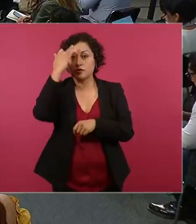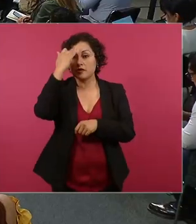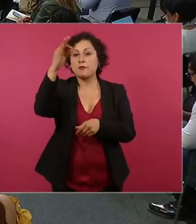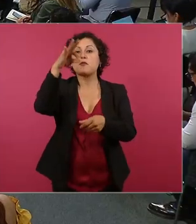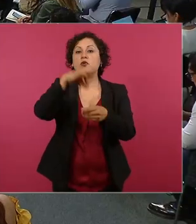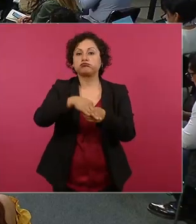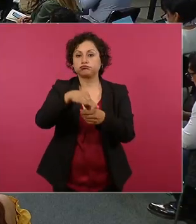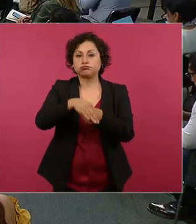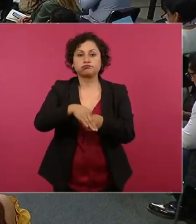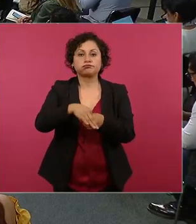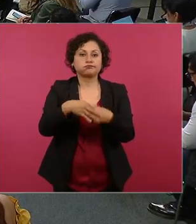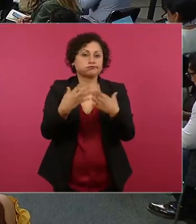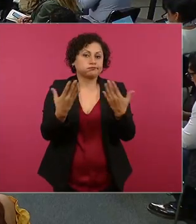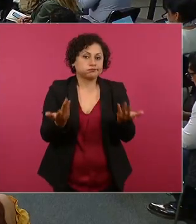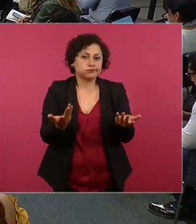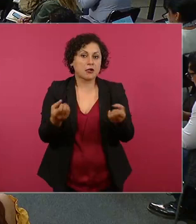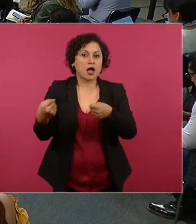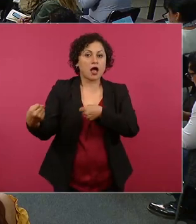están,